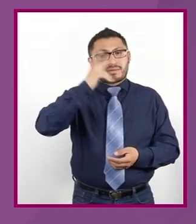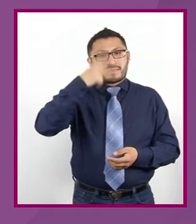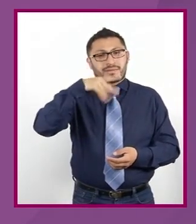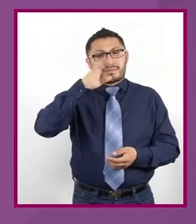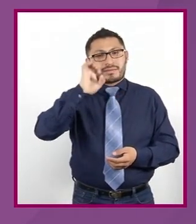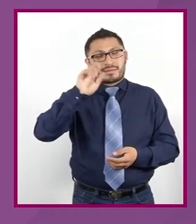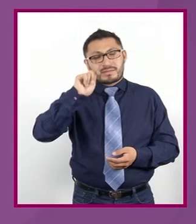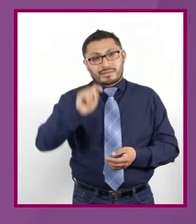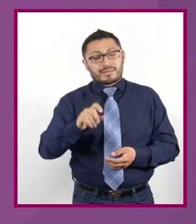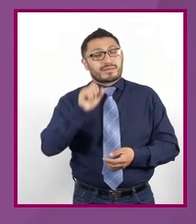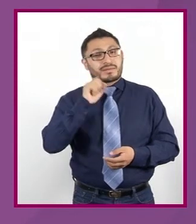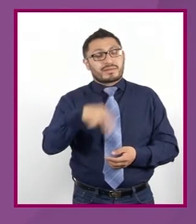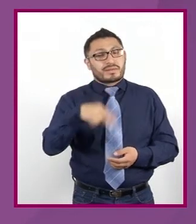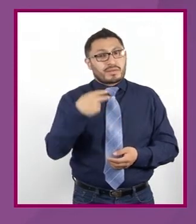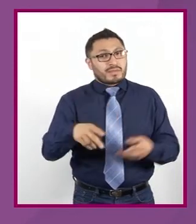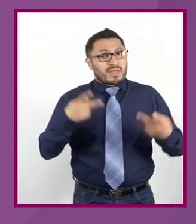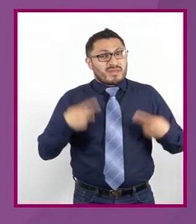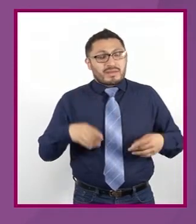el comprobante de compra.